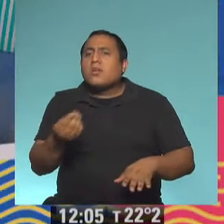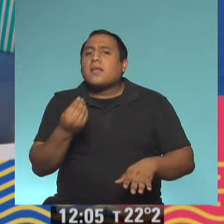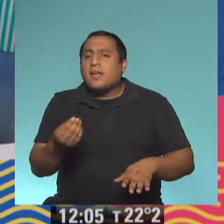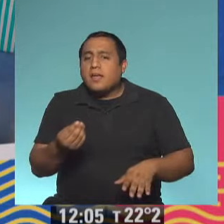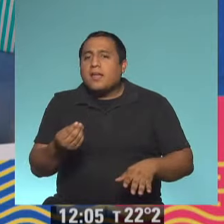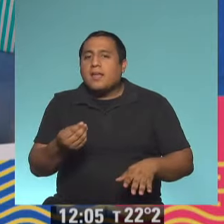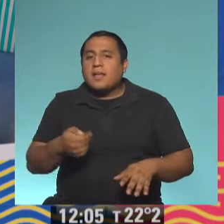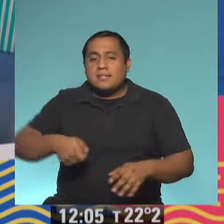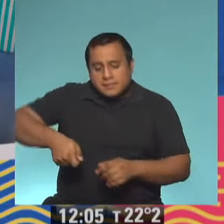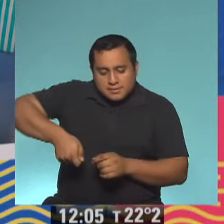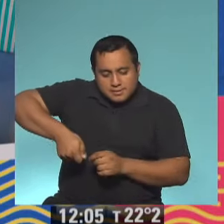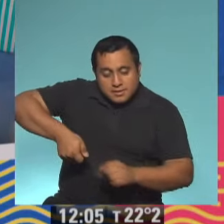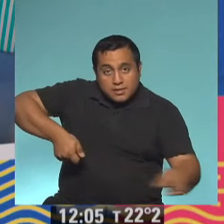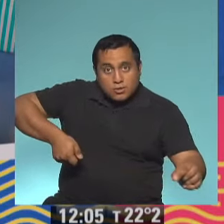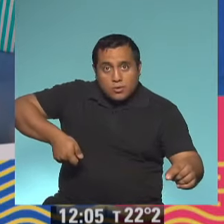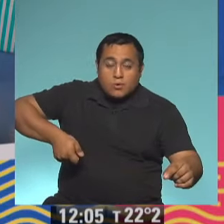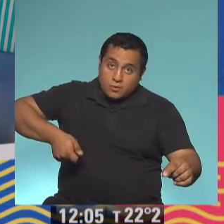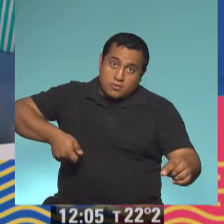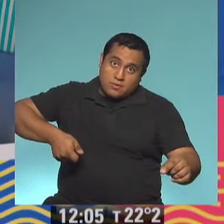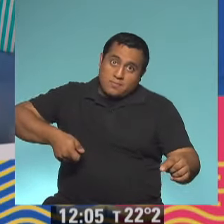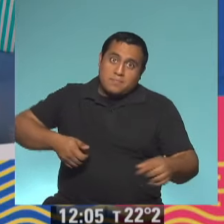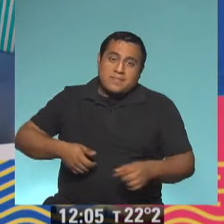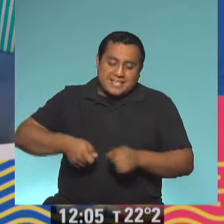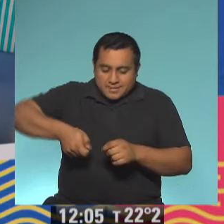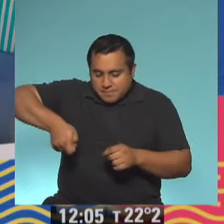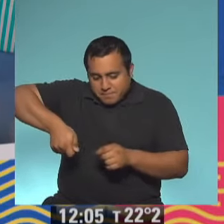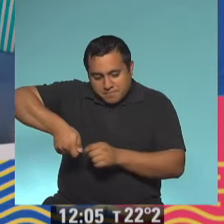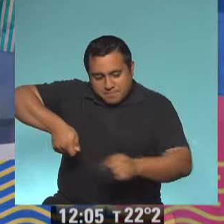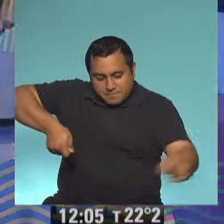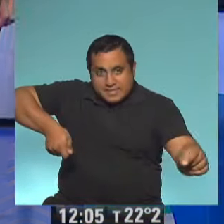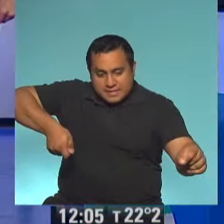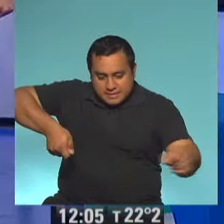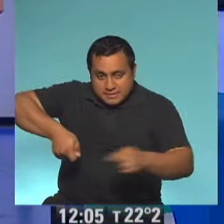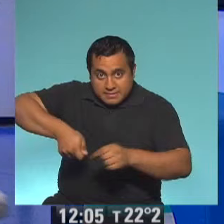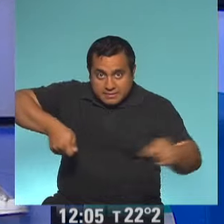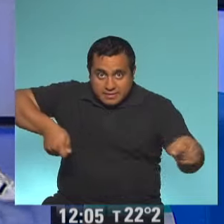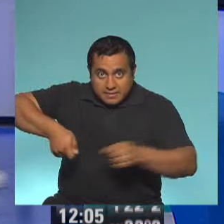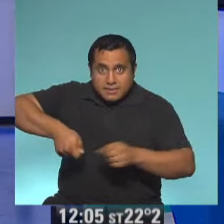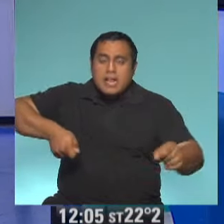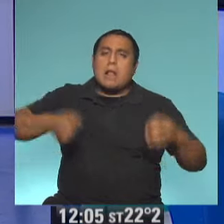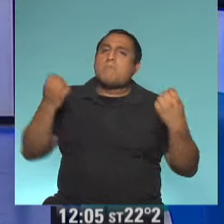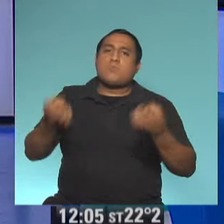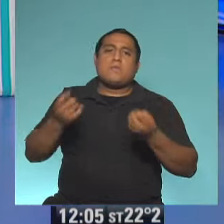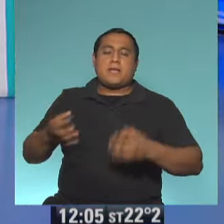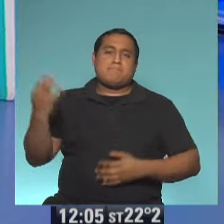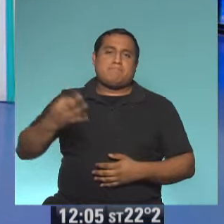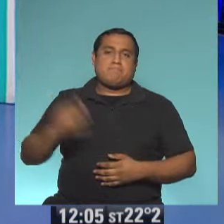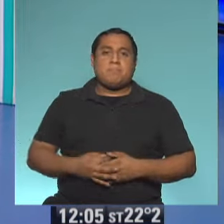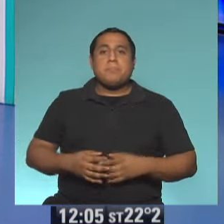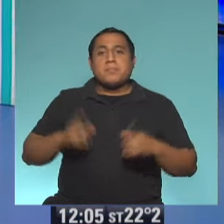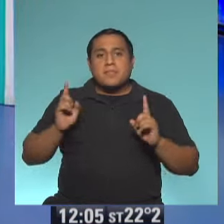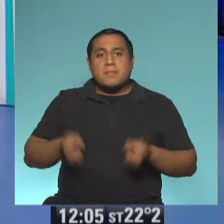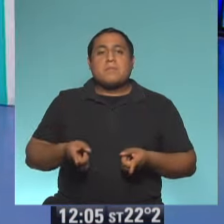¿Una cinta? O un metro. Una cinta métrica. Métrica, muy bien, espectacular. Y también estuvimos